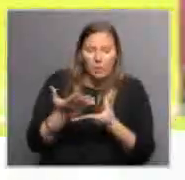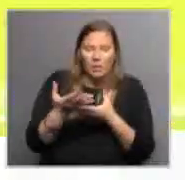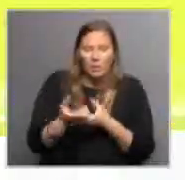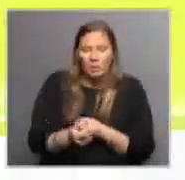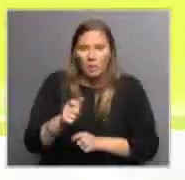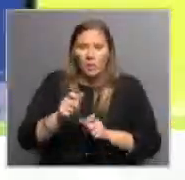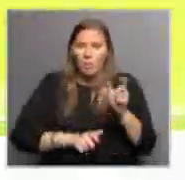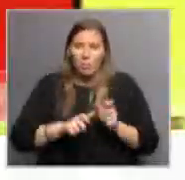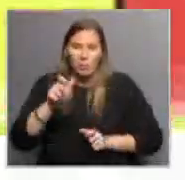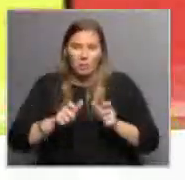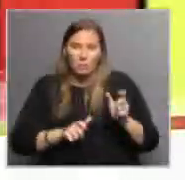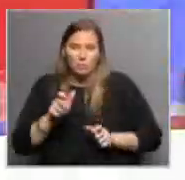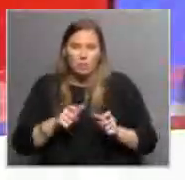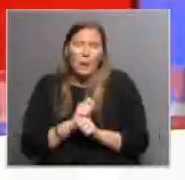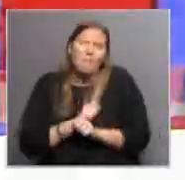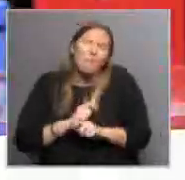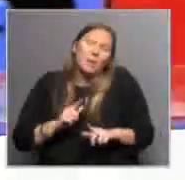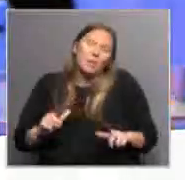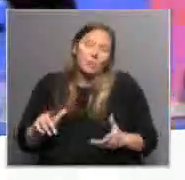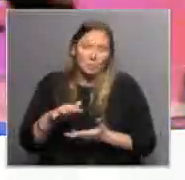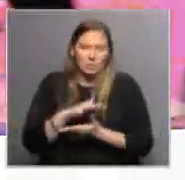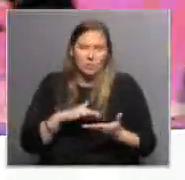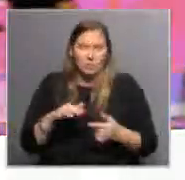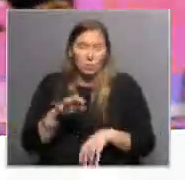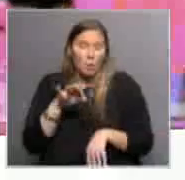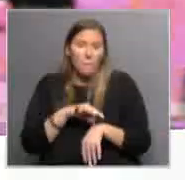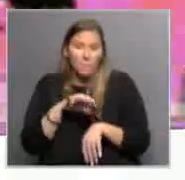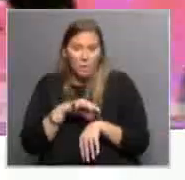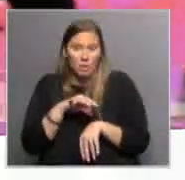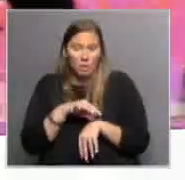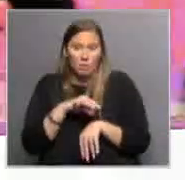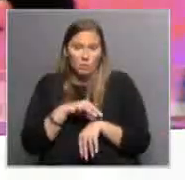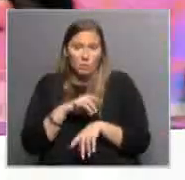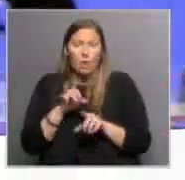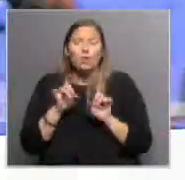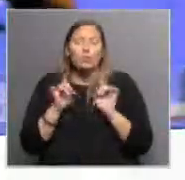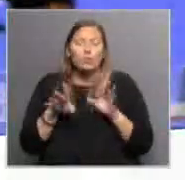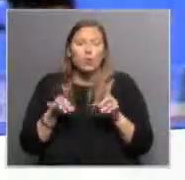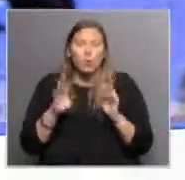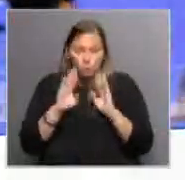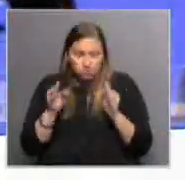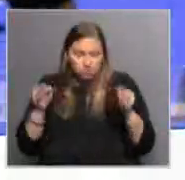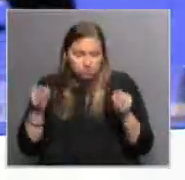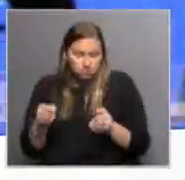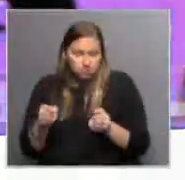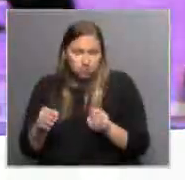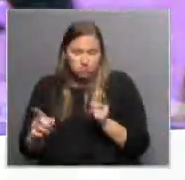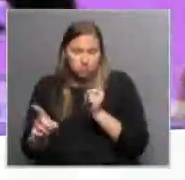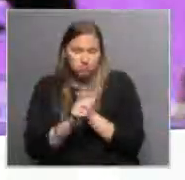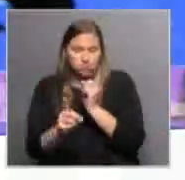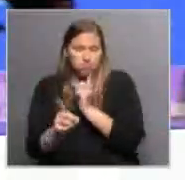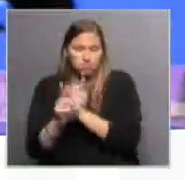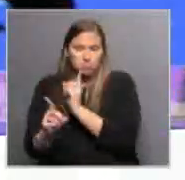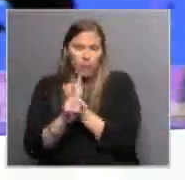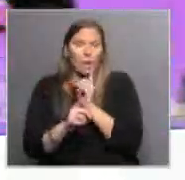que están pasando peor. Y los médicos, además de aportar desde su lugar y estar en la primera línea de